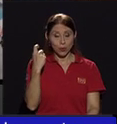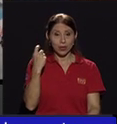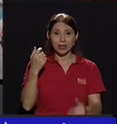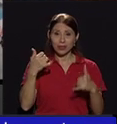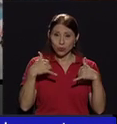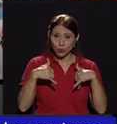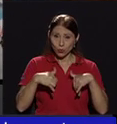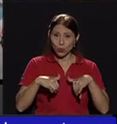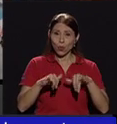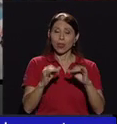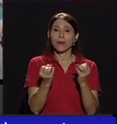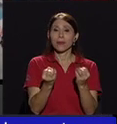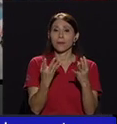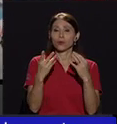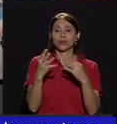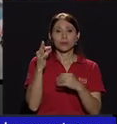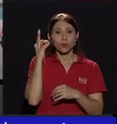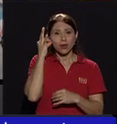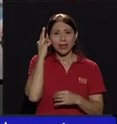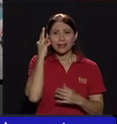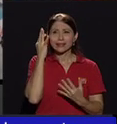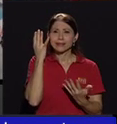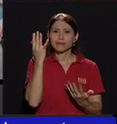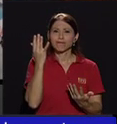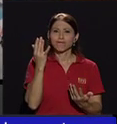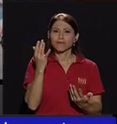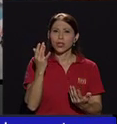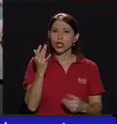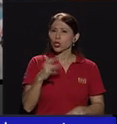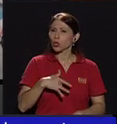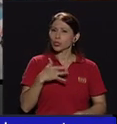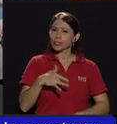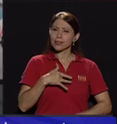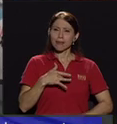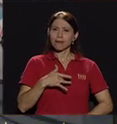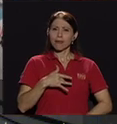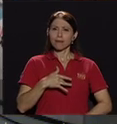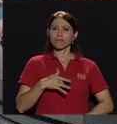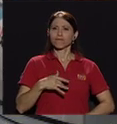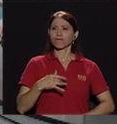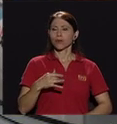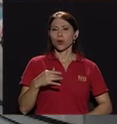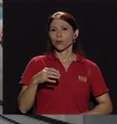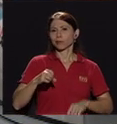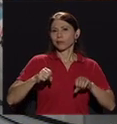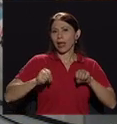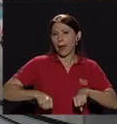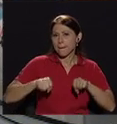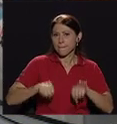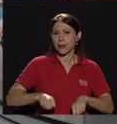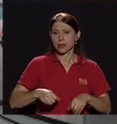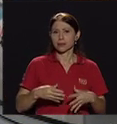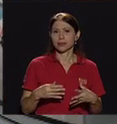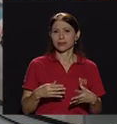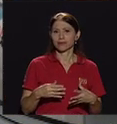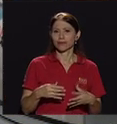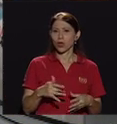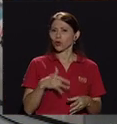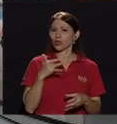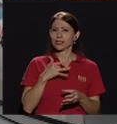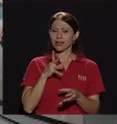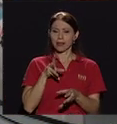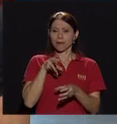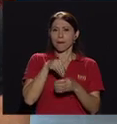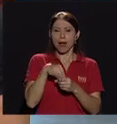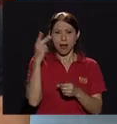¿verdad? Muchas mujeres no se sienten capaces o se sienten parte de